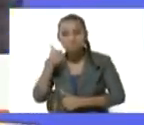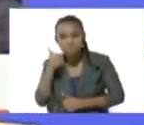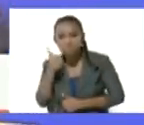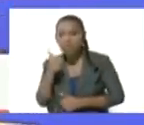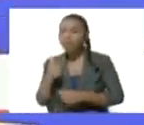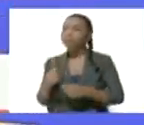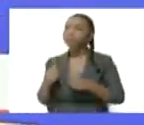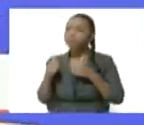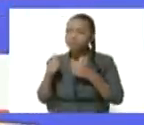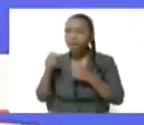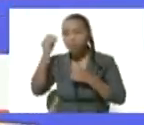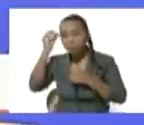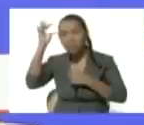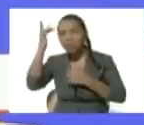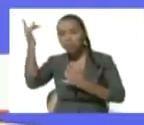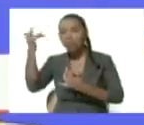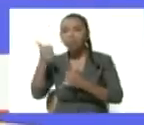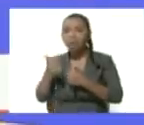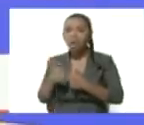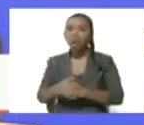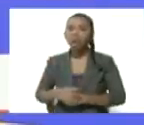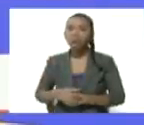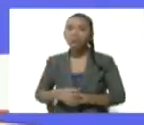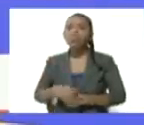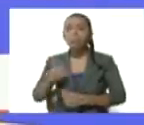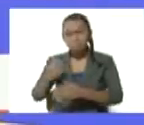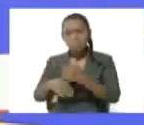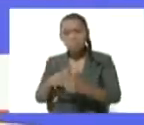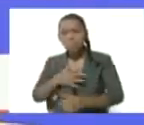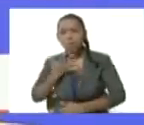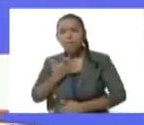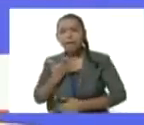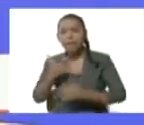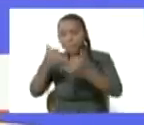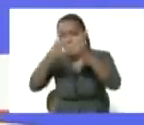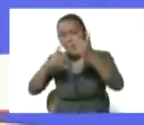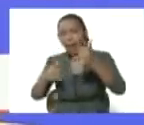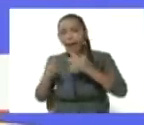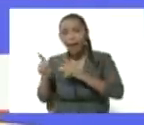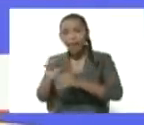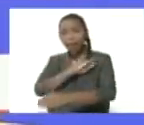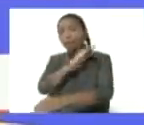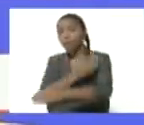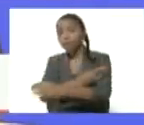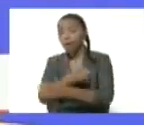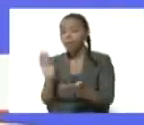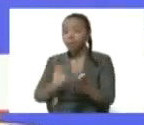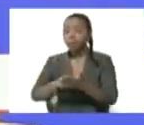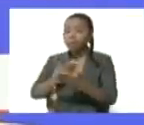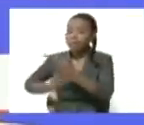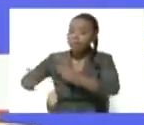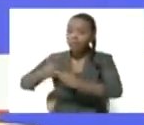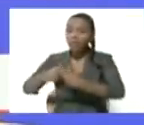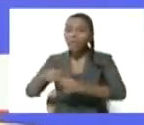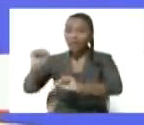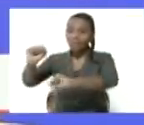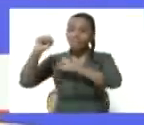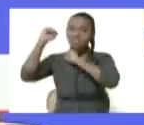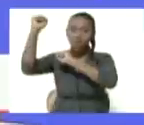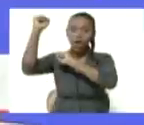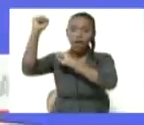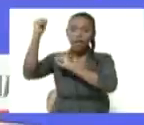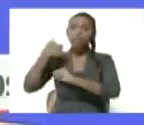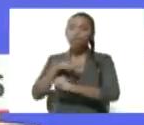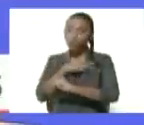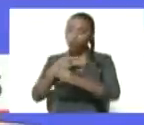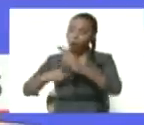que vamos a poder alinear esta fuerza y ponerla al servicio de las victorias que vamos